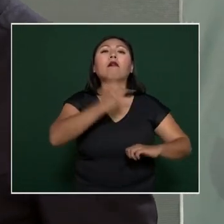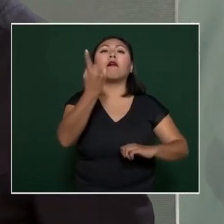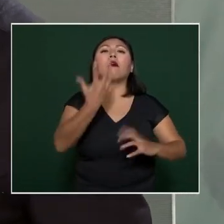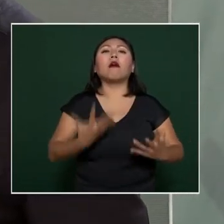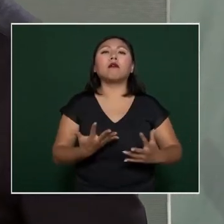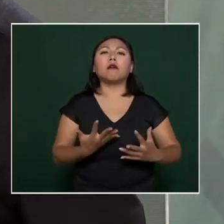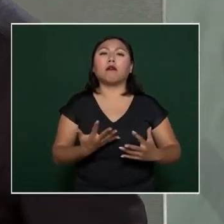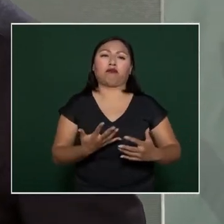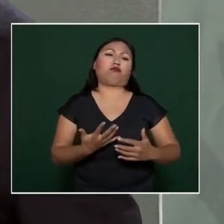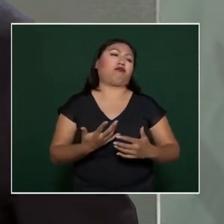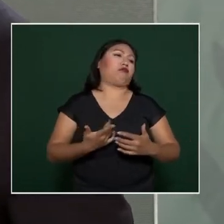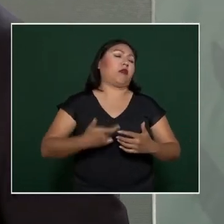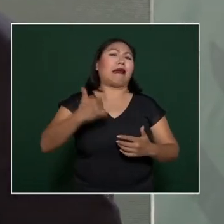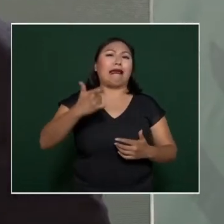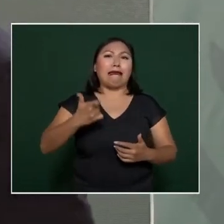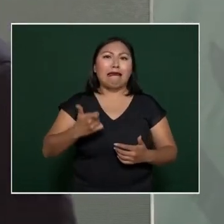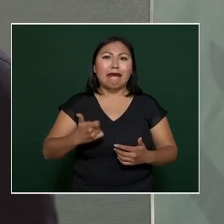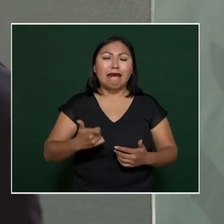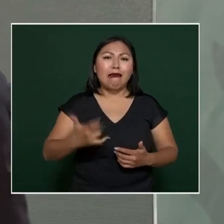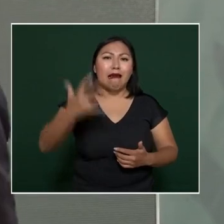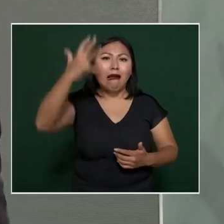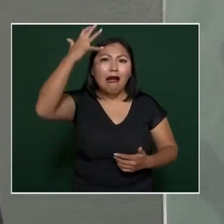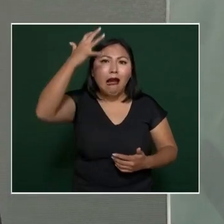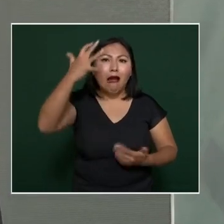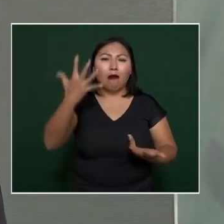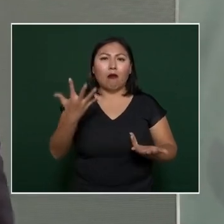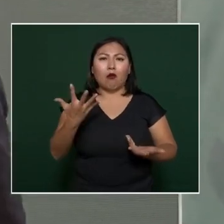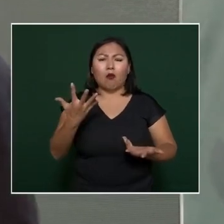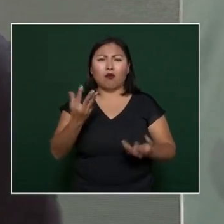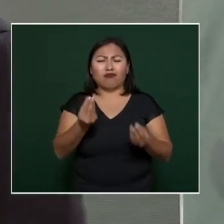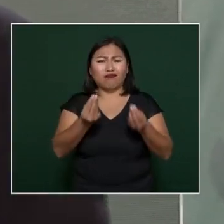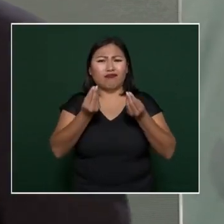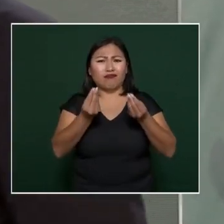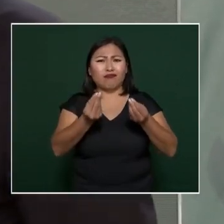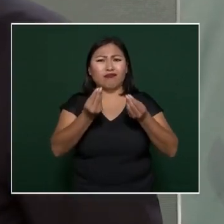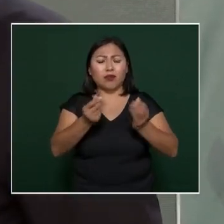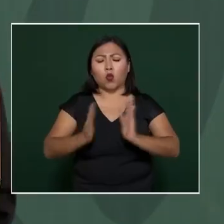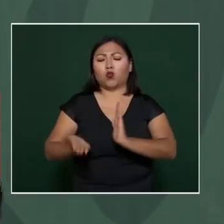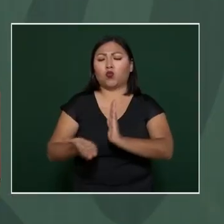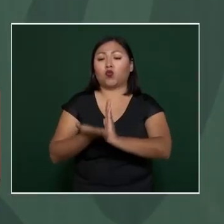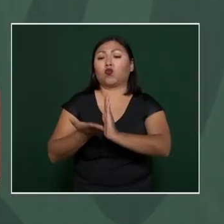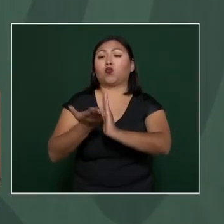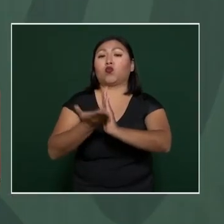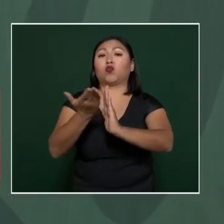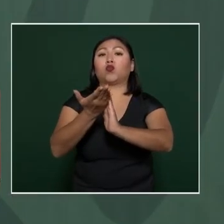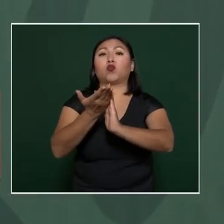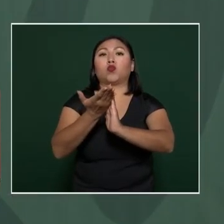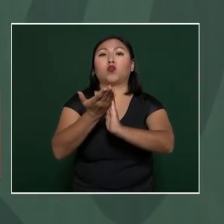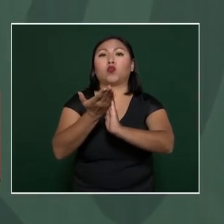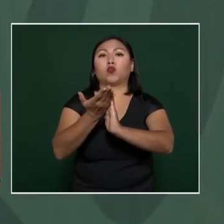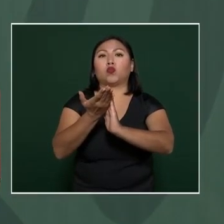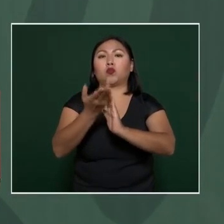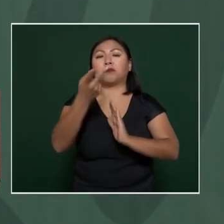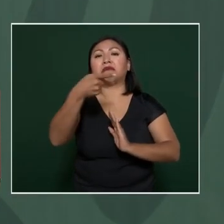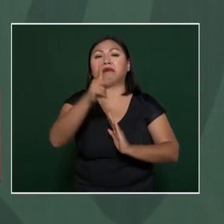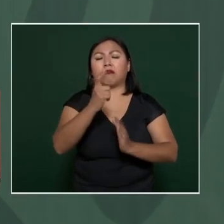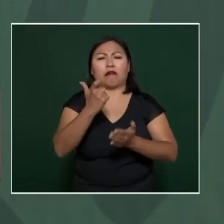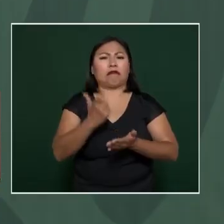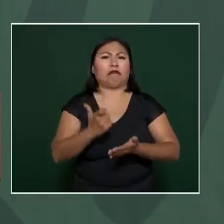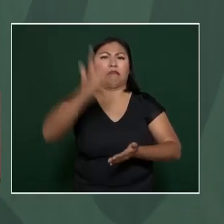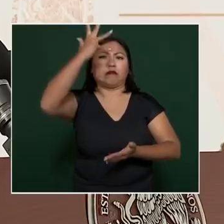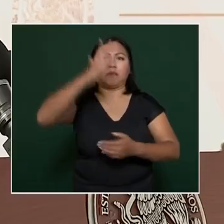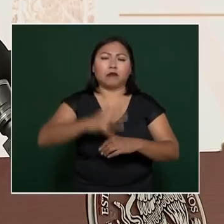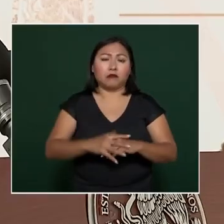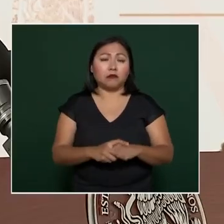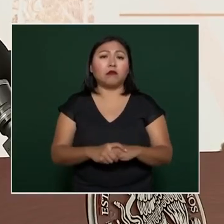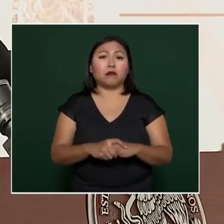este subsidiadas es decir aporta el Gobierno Federal aporte el gobierno de